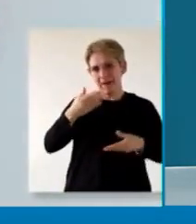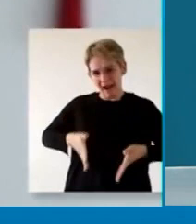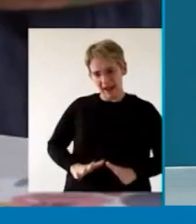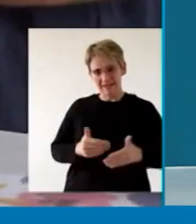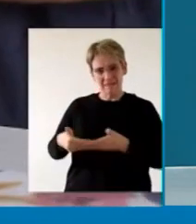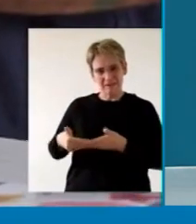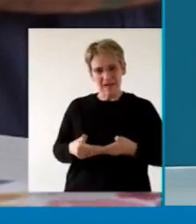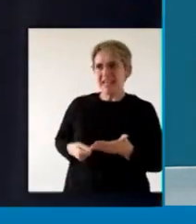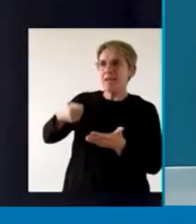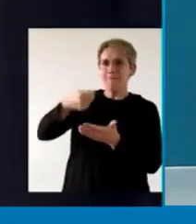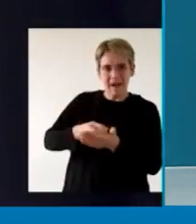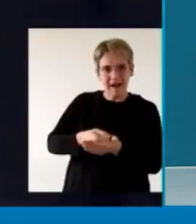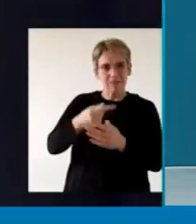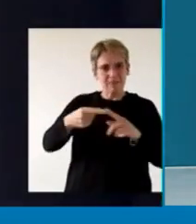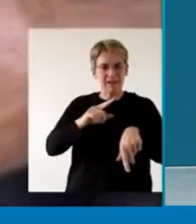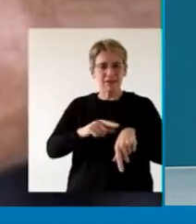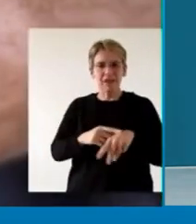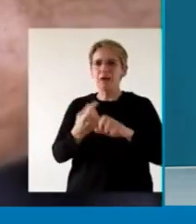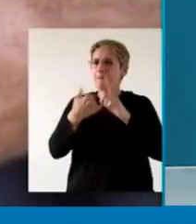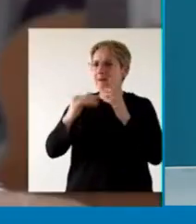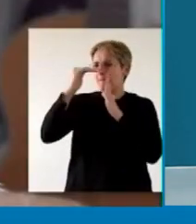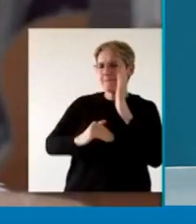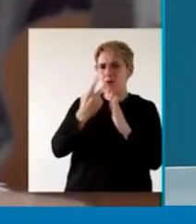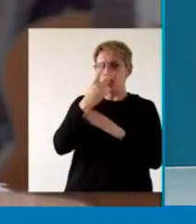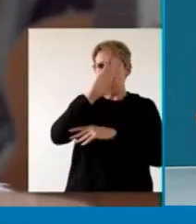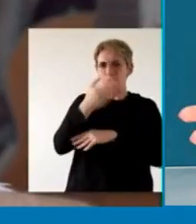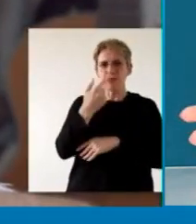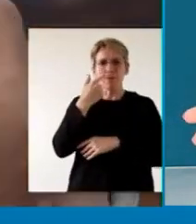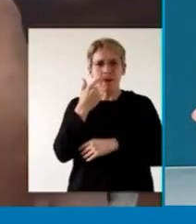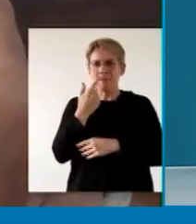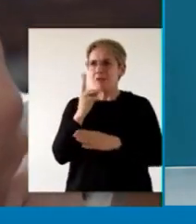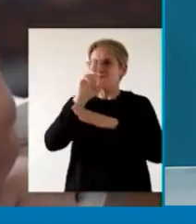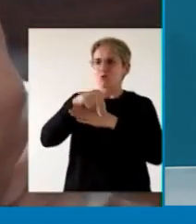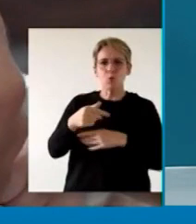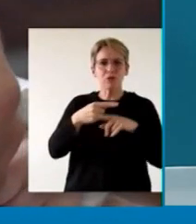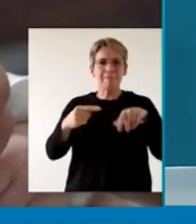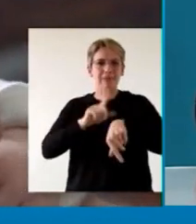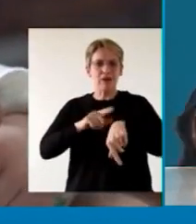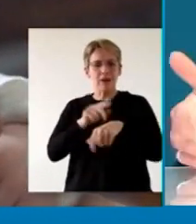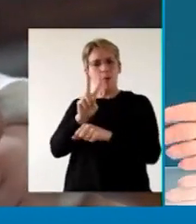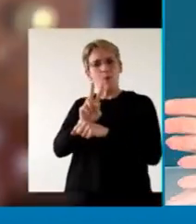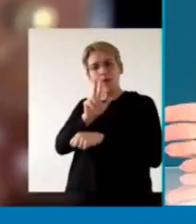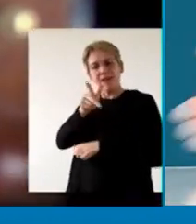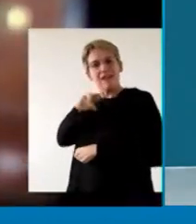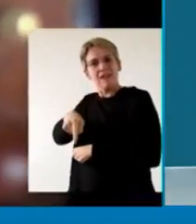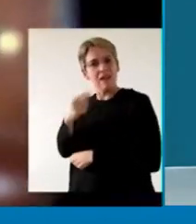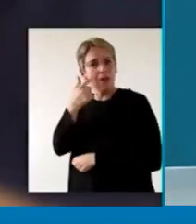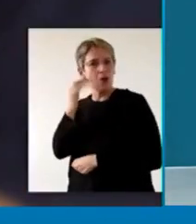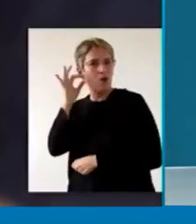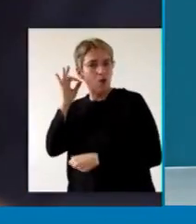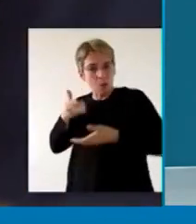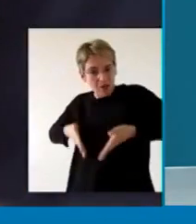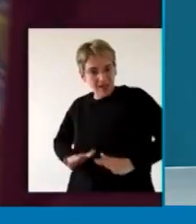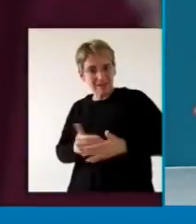de asistentes personales Pero tenemos otros programas que articulamos los centros de día para personas mayores todo lo que es el despliegue del que hablaba